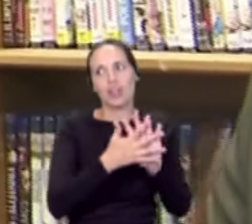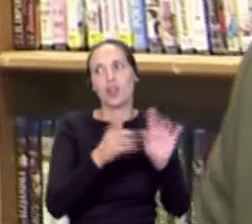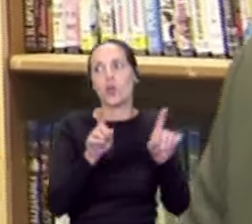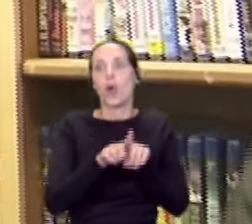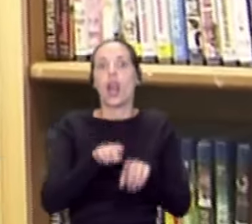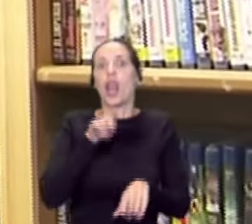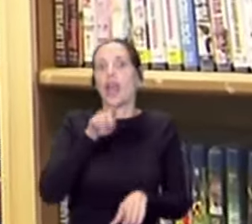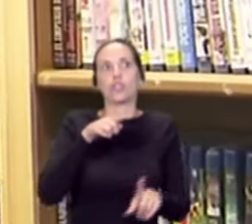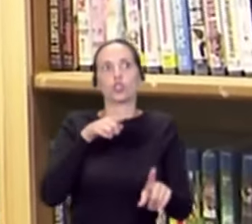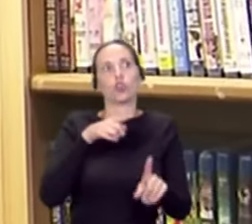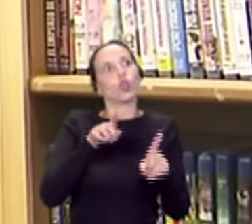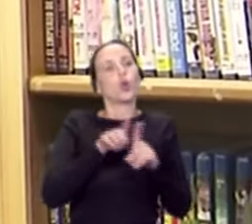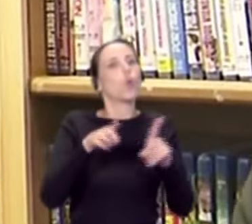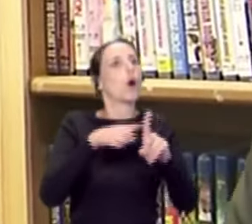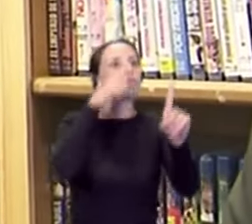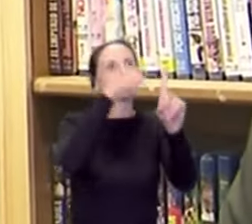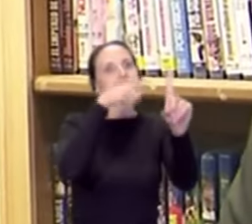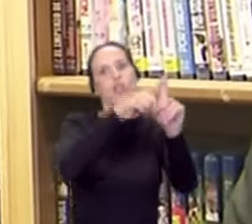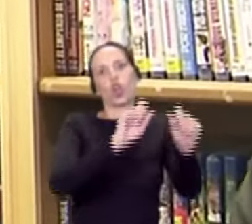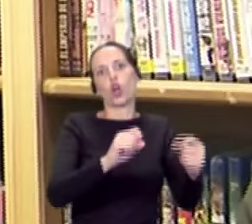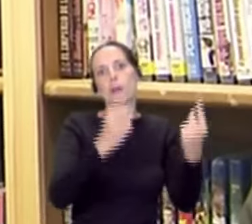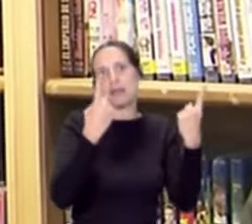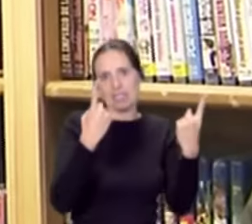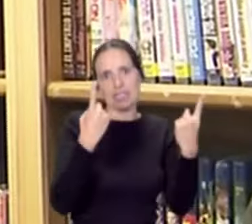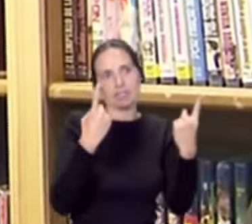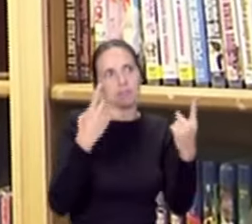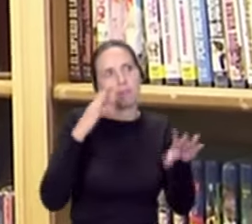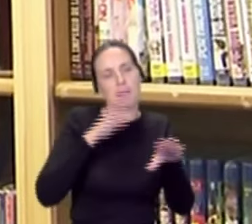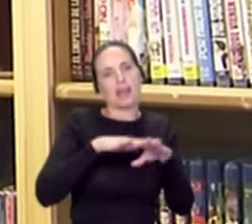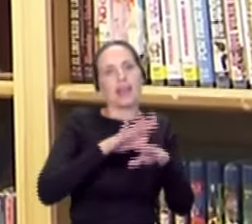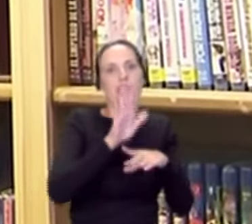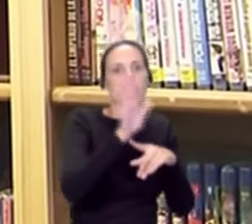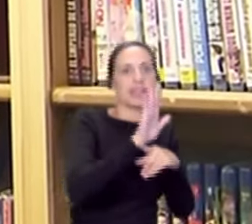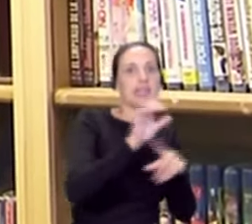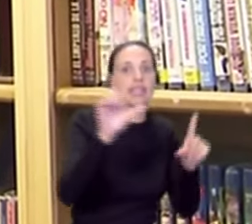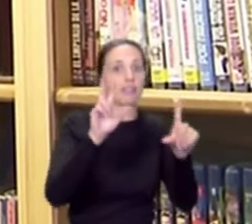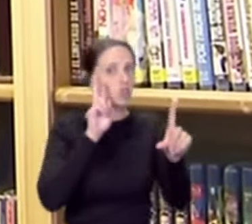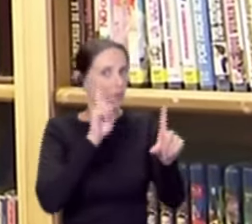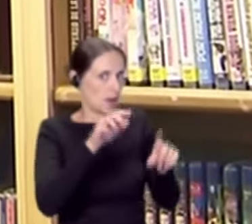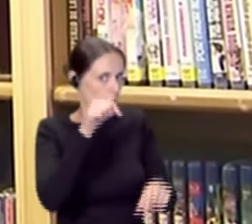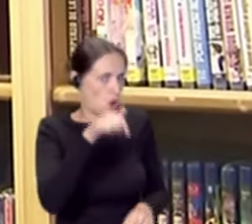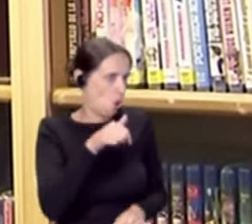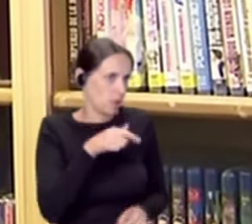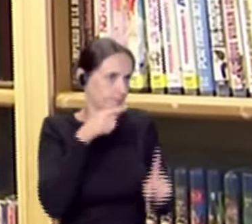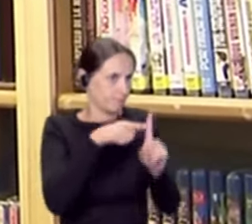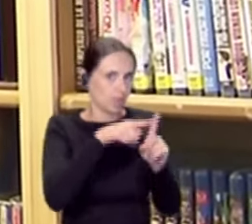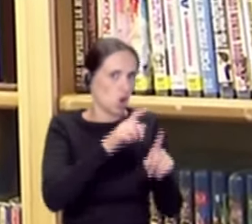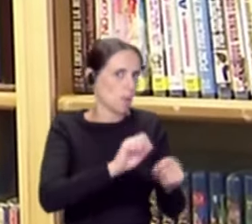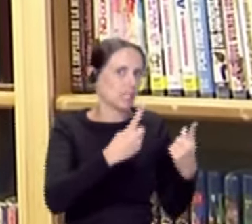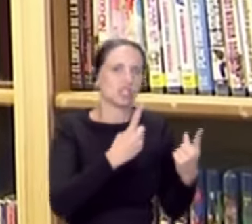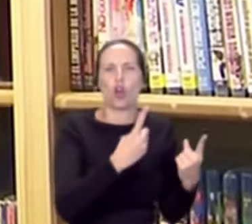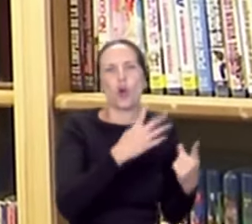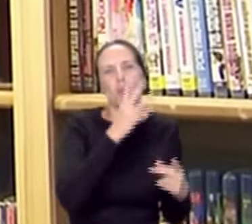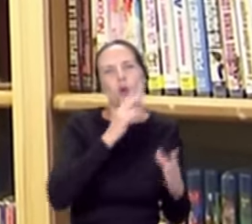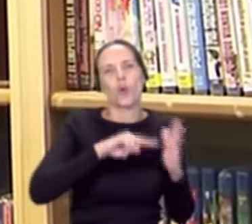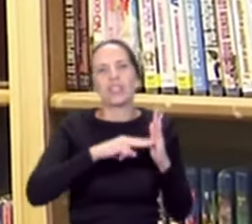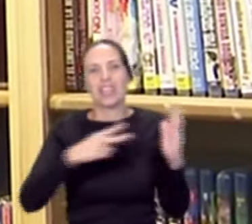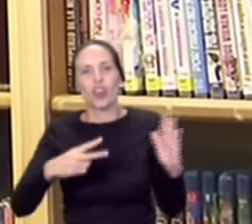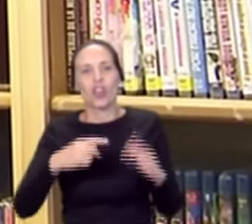principal hoy en día de la forma de consumir cine y televisión. las nuevas tecnologías han cambiado mucho esta industria